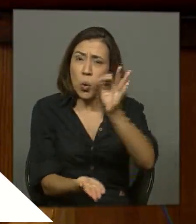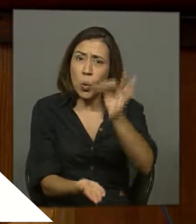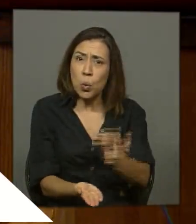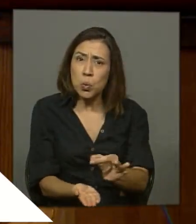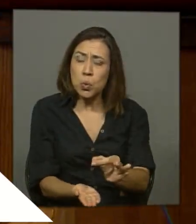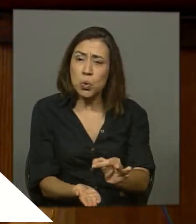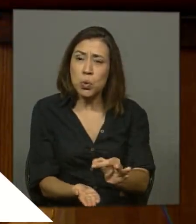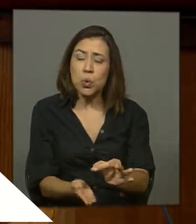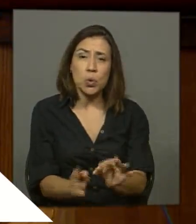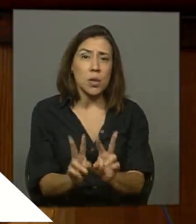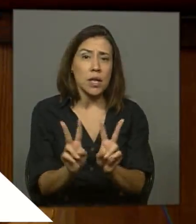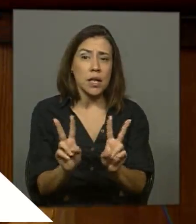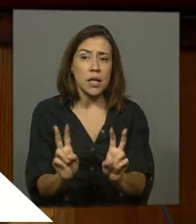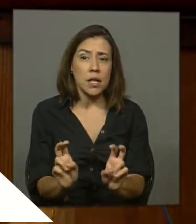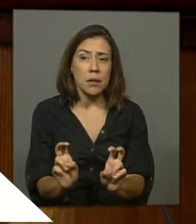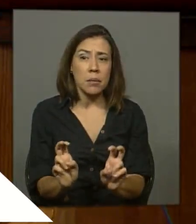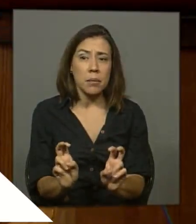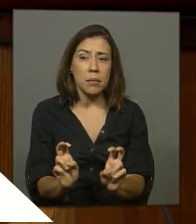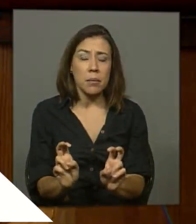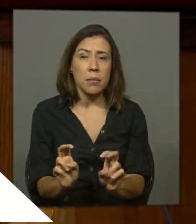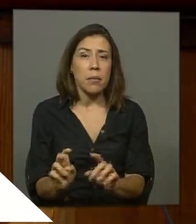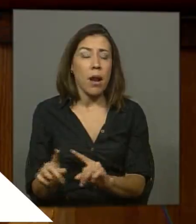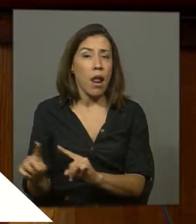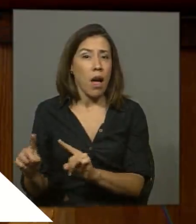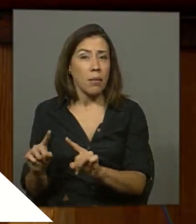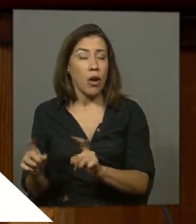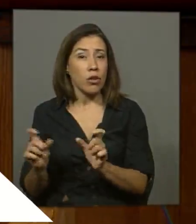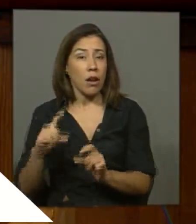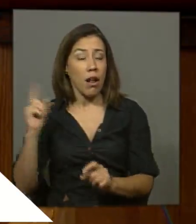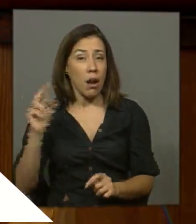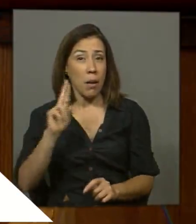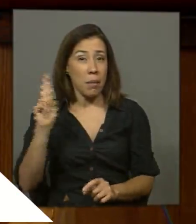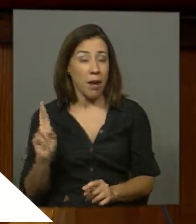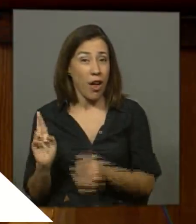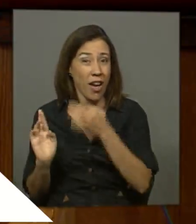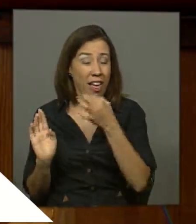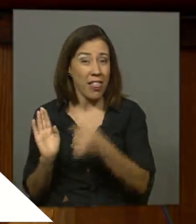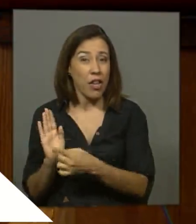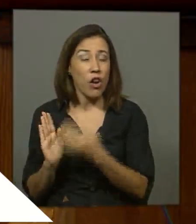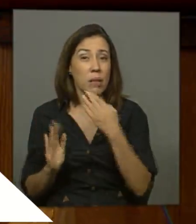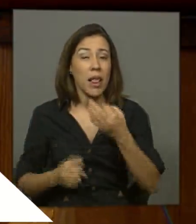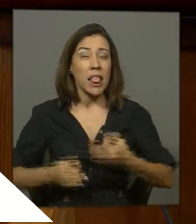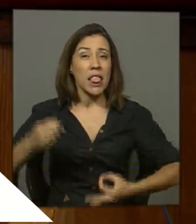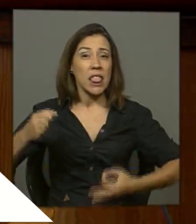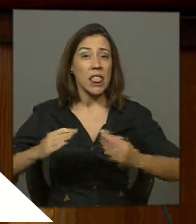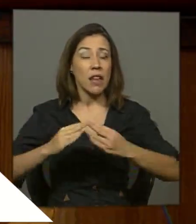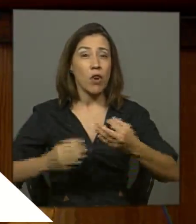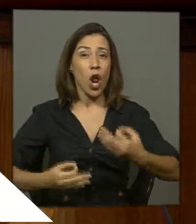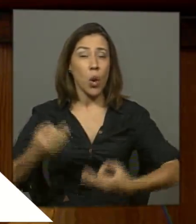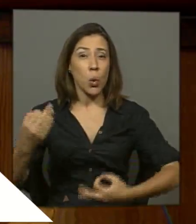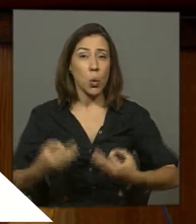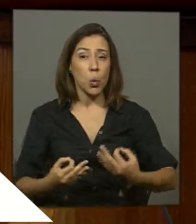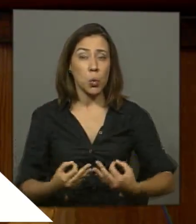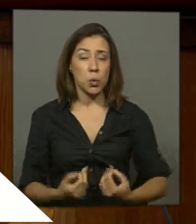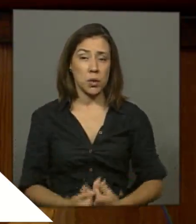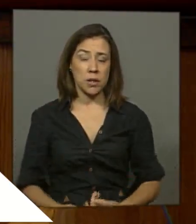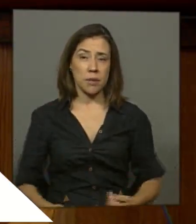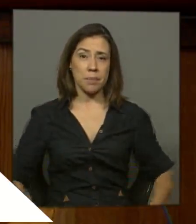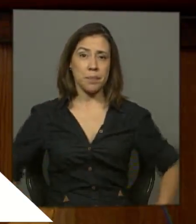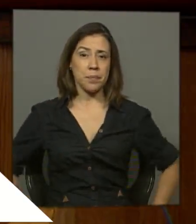determinado tanto la el ente administrativo O sea la contraloría general de la república como los tribunales de justicia en esta